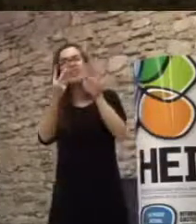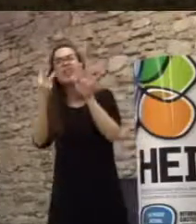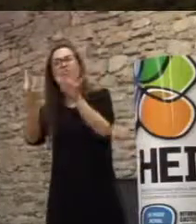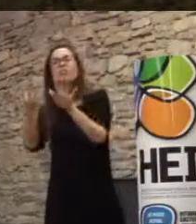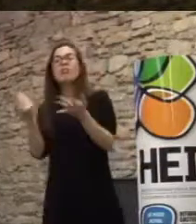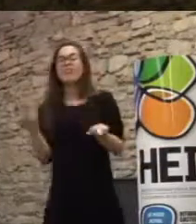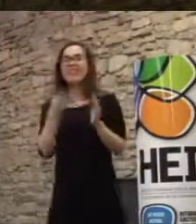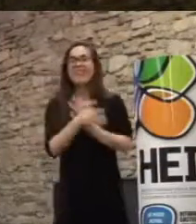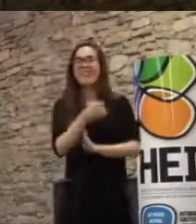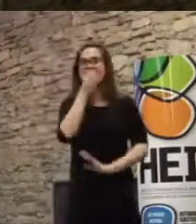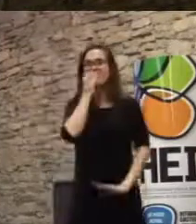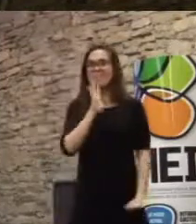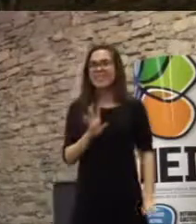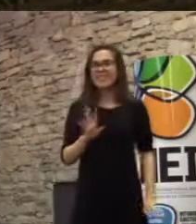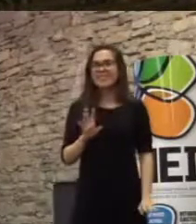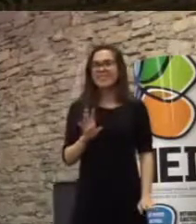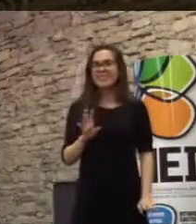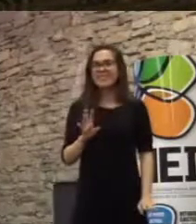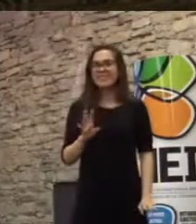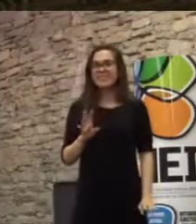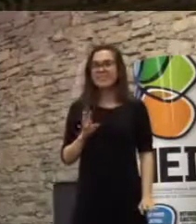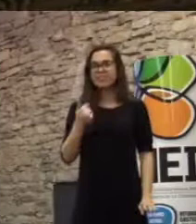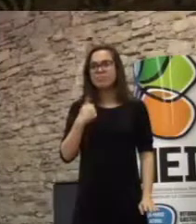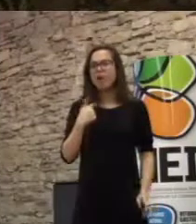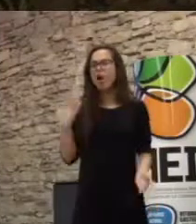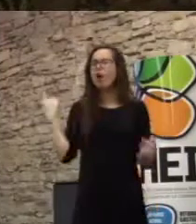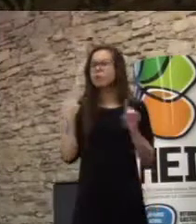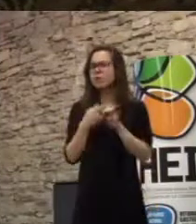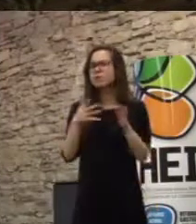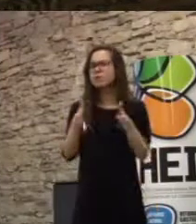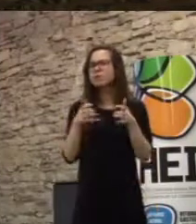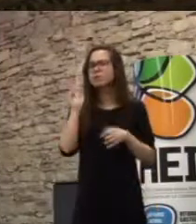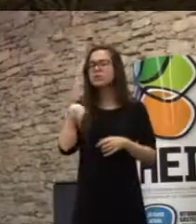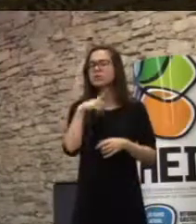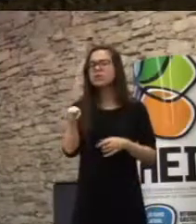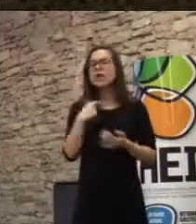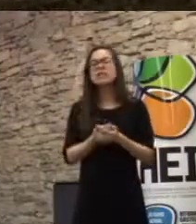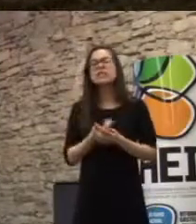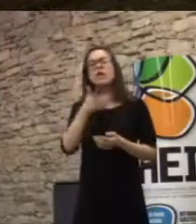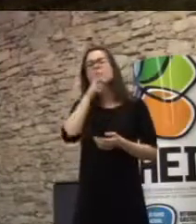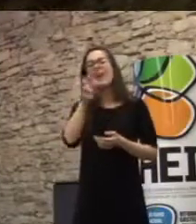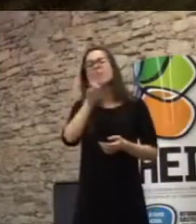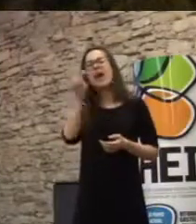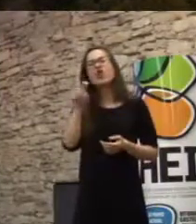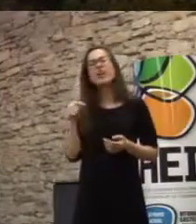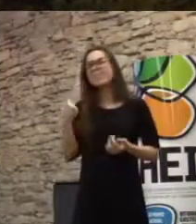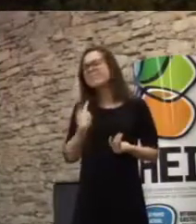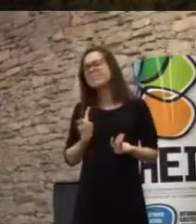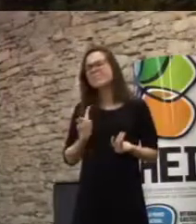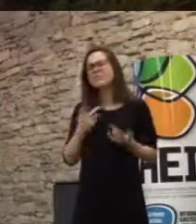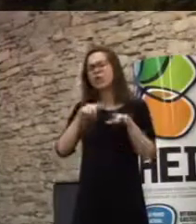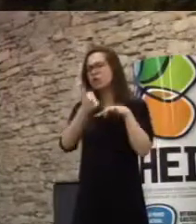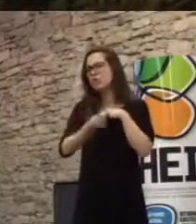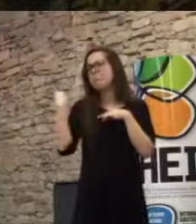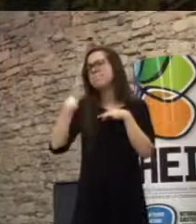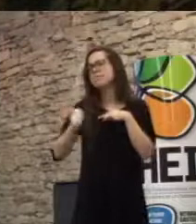pero ya lo estoy usando propósito no consigo el propósito que yo quiero que con cuál con que otra palabra nos nos pasa esto lo que yo abogo lo que